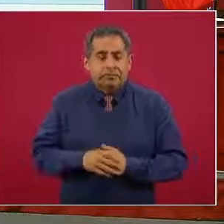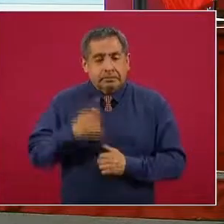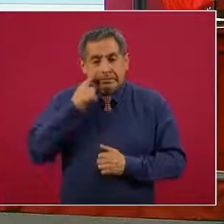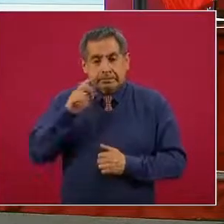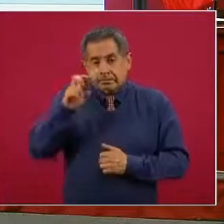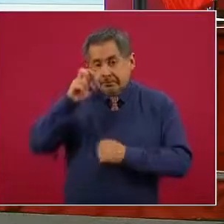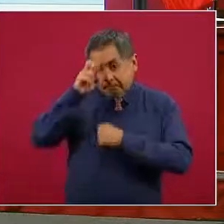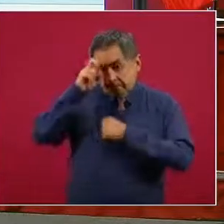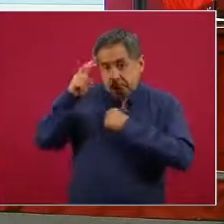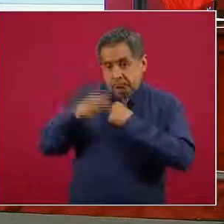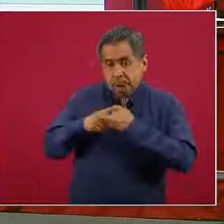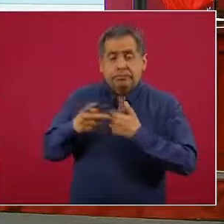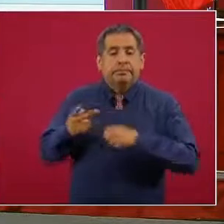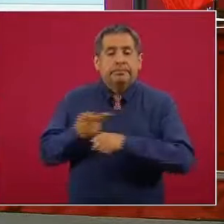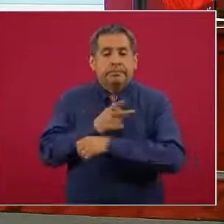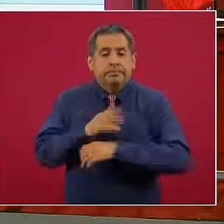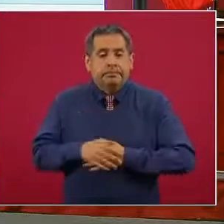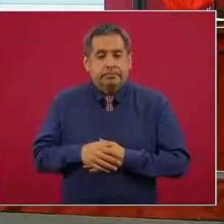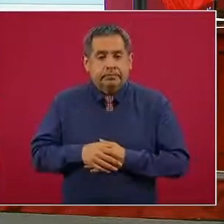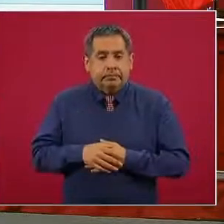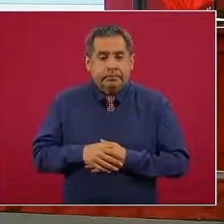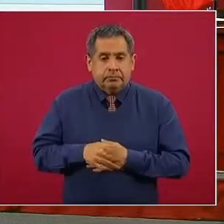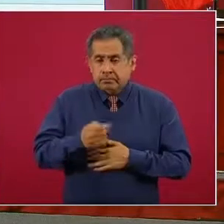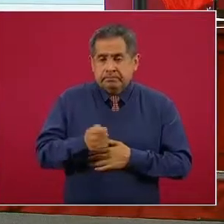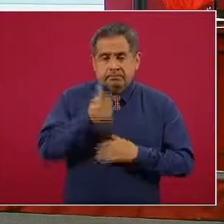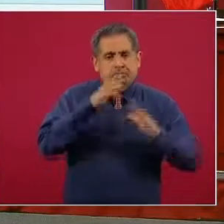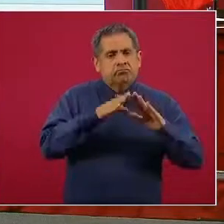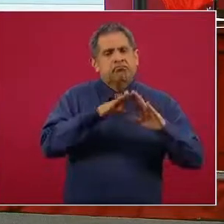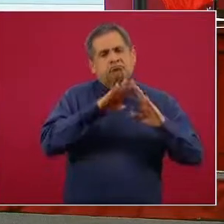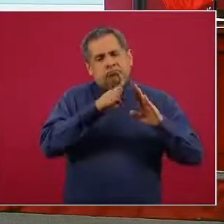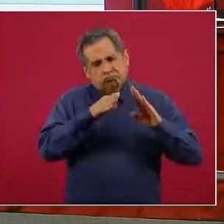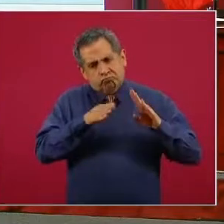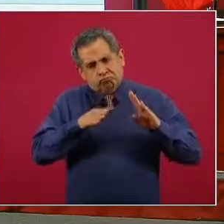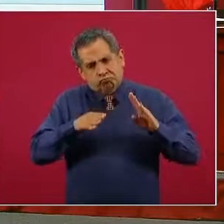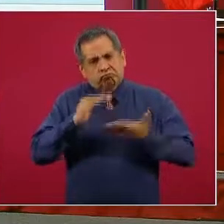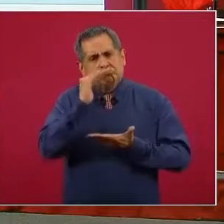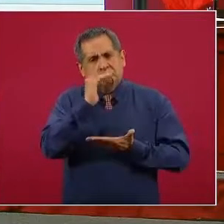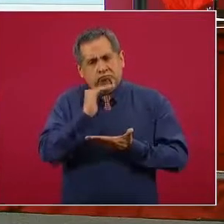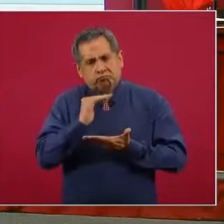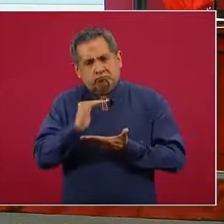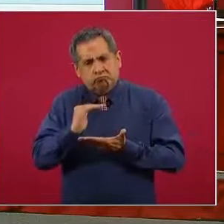Europa. Europa tuvo una primera curva muy temprana,